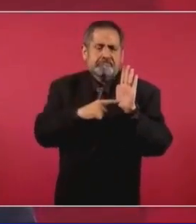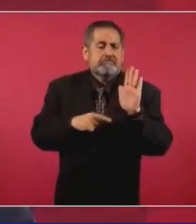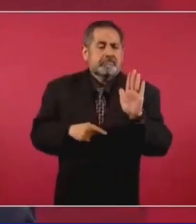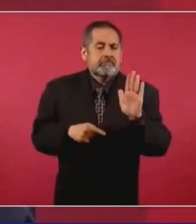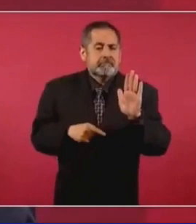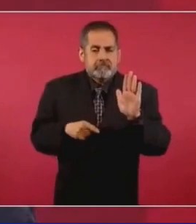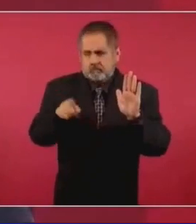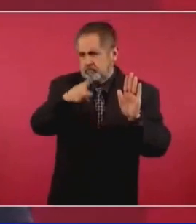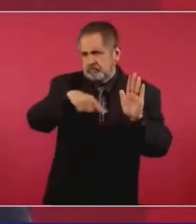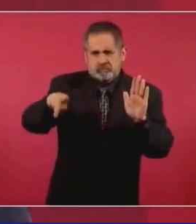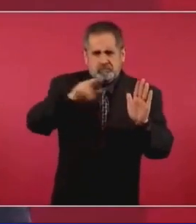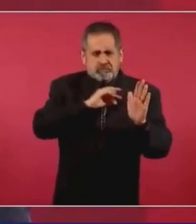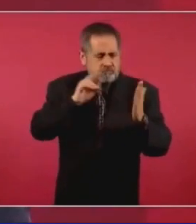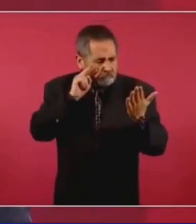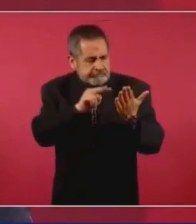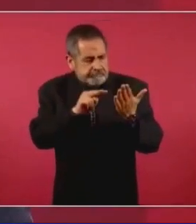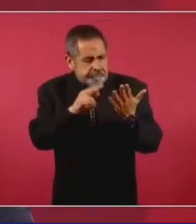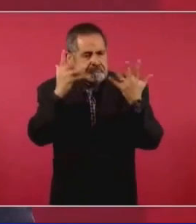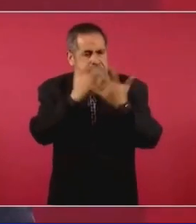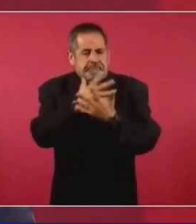Cualquiera puede verlos.